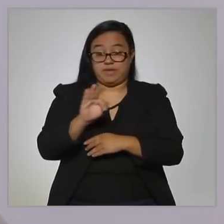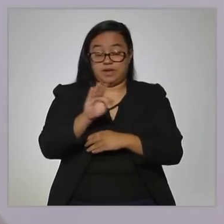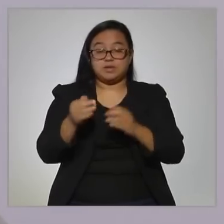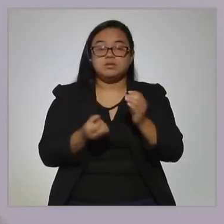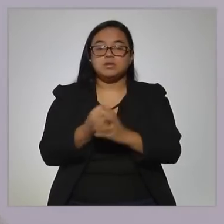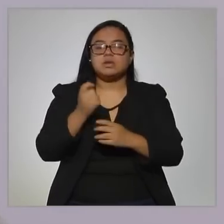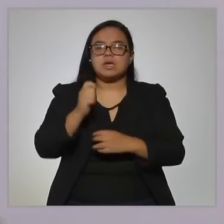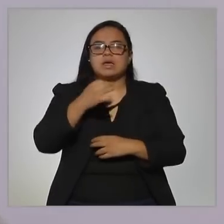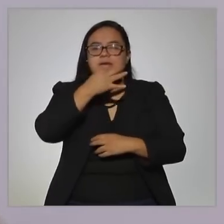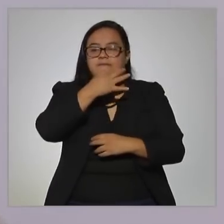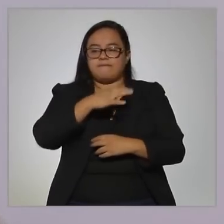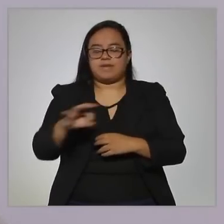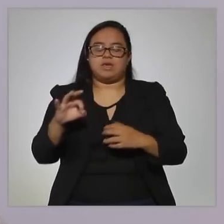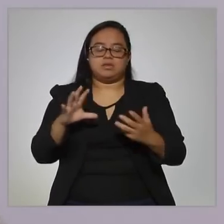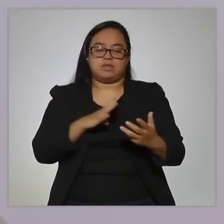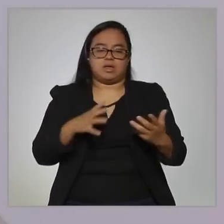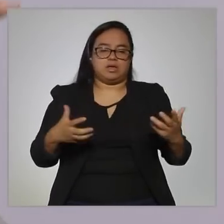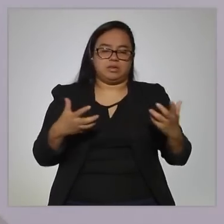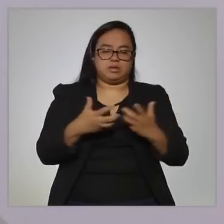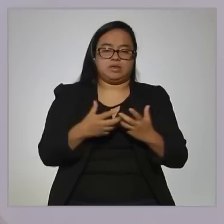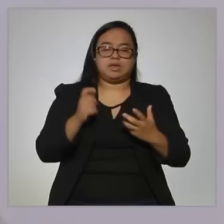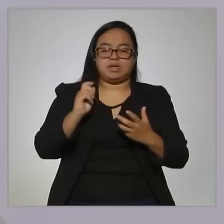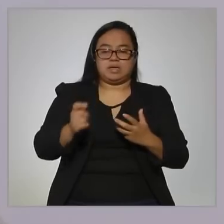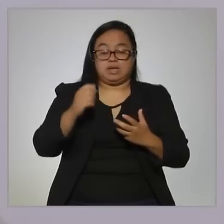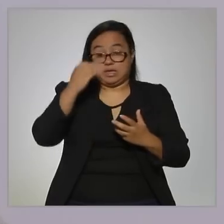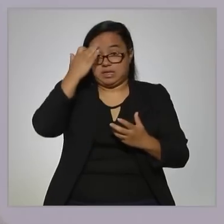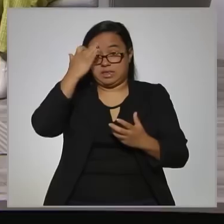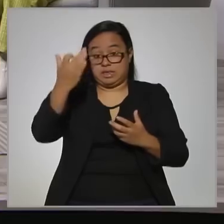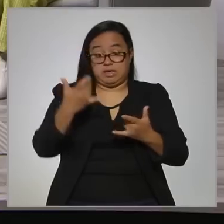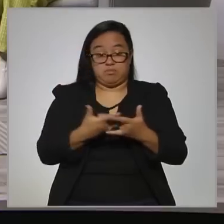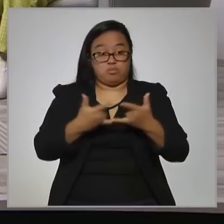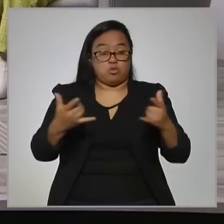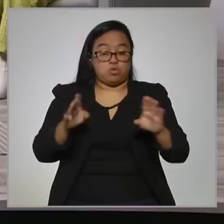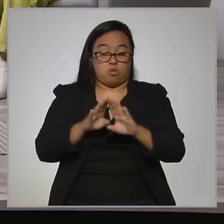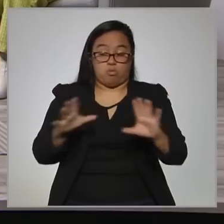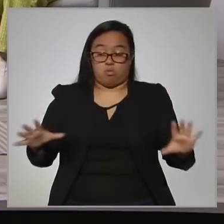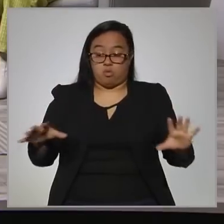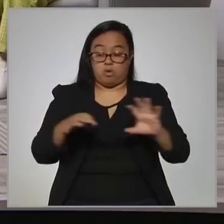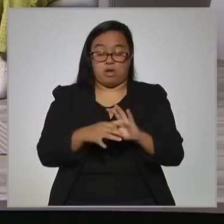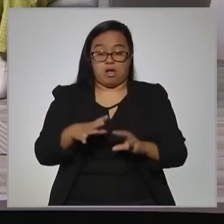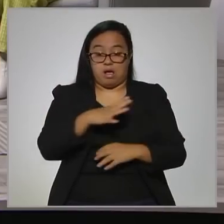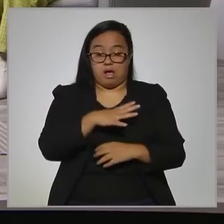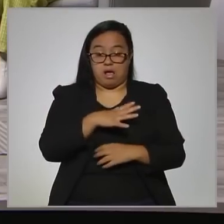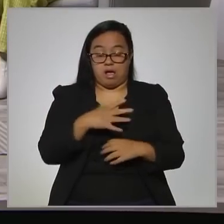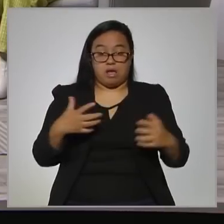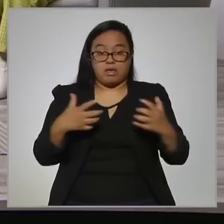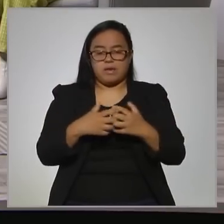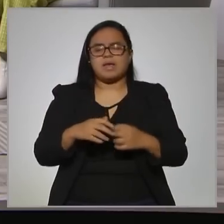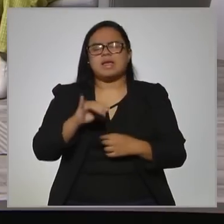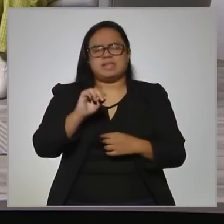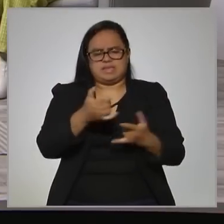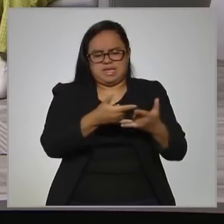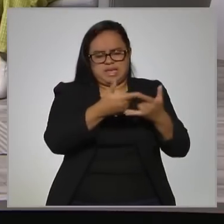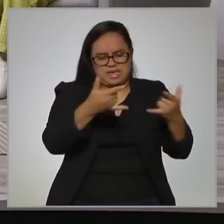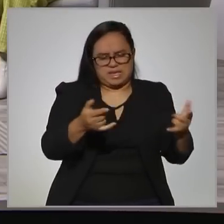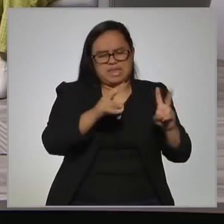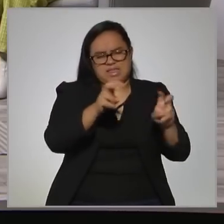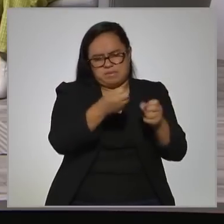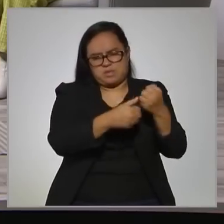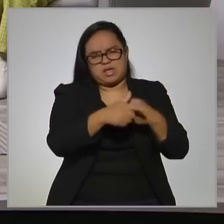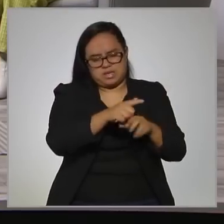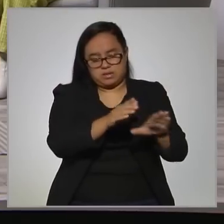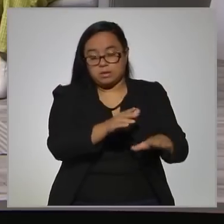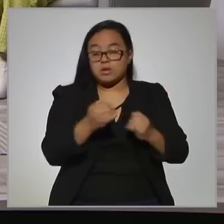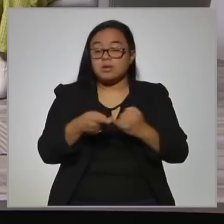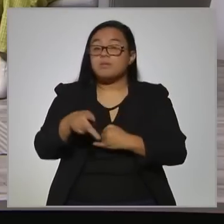esta celebración de acuerdo a los momentos históricos. Sí, también, pero independientemente de la parte histórica y sociológica, pues también está